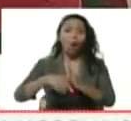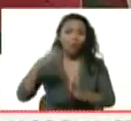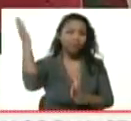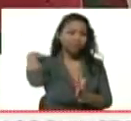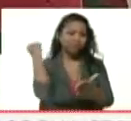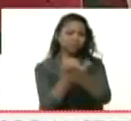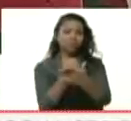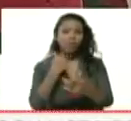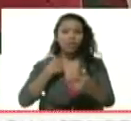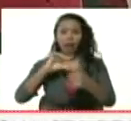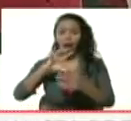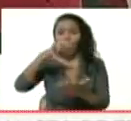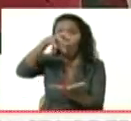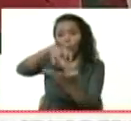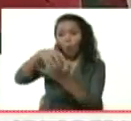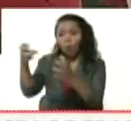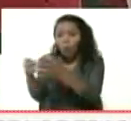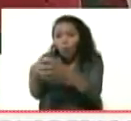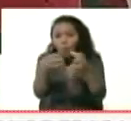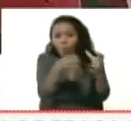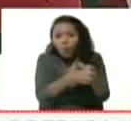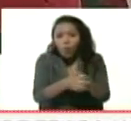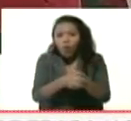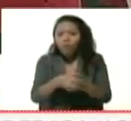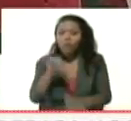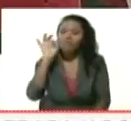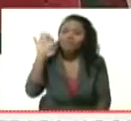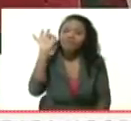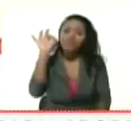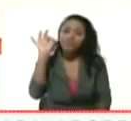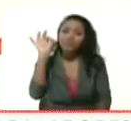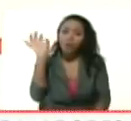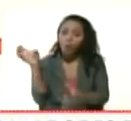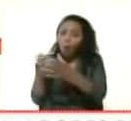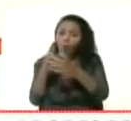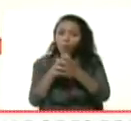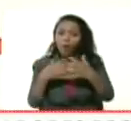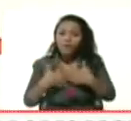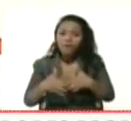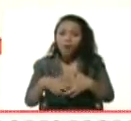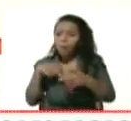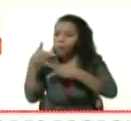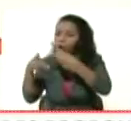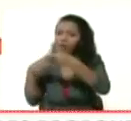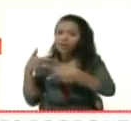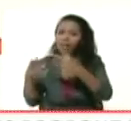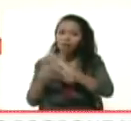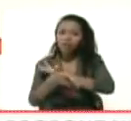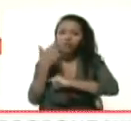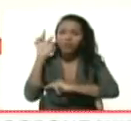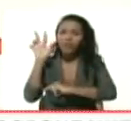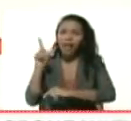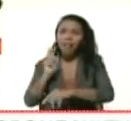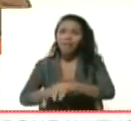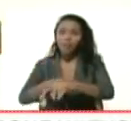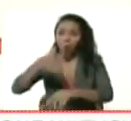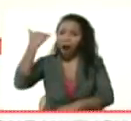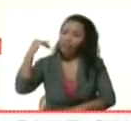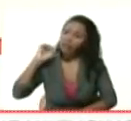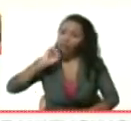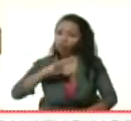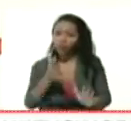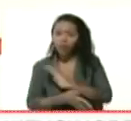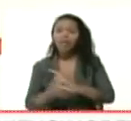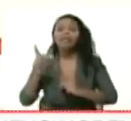las cúpulas de Punto Fijo, las cúpulas empresariales, políticas de la época, inclusive